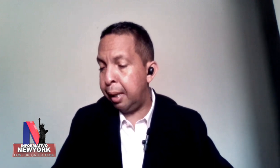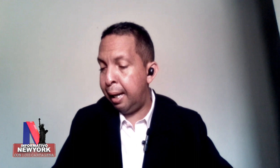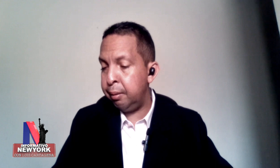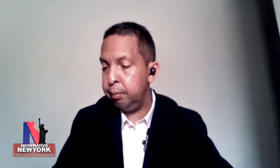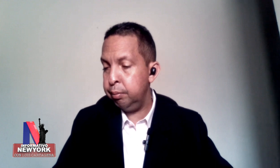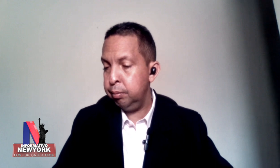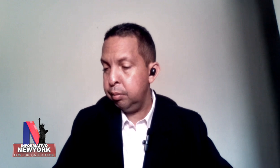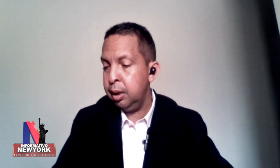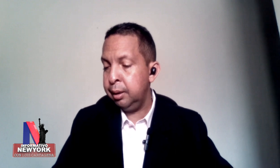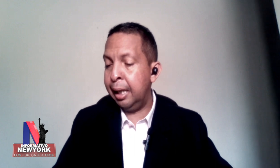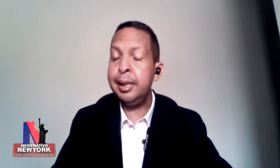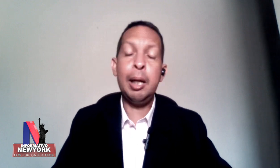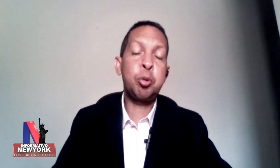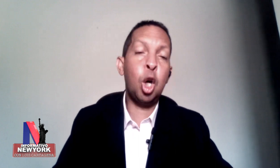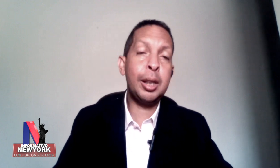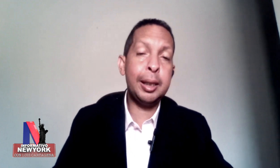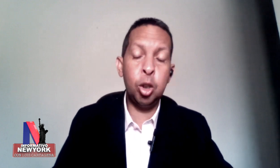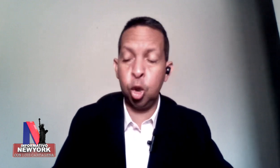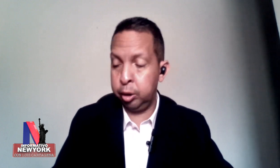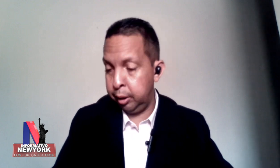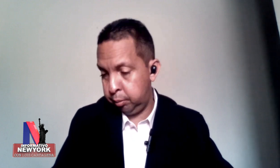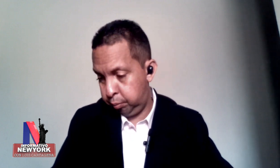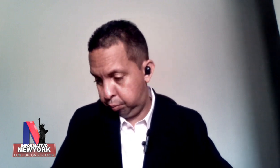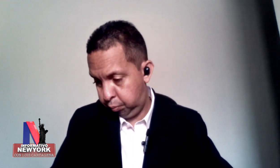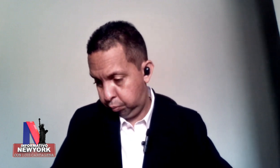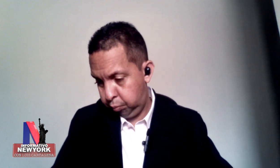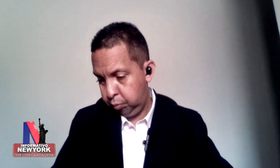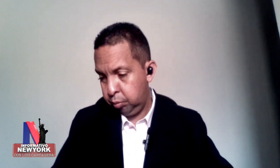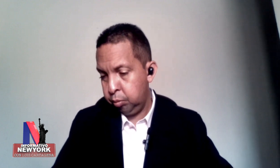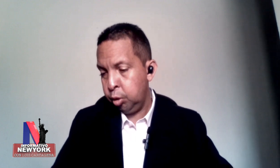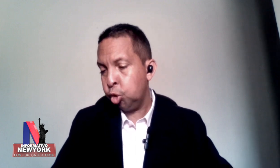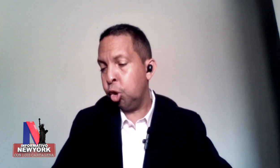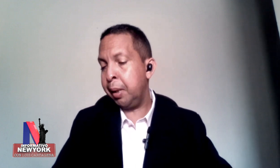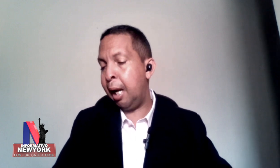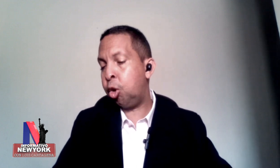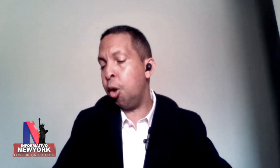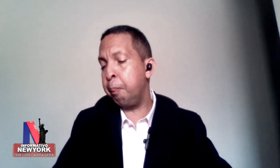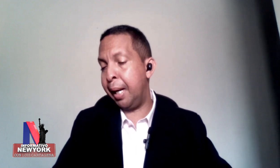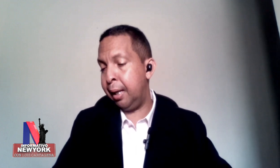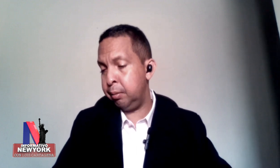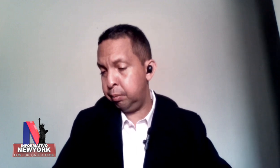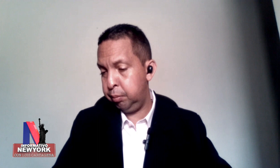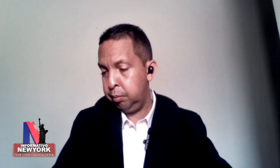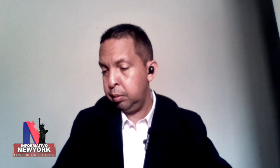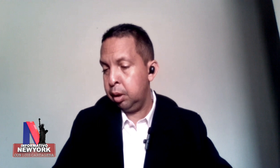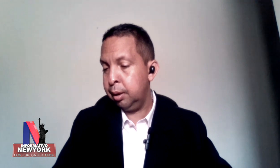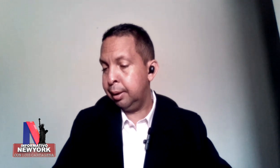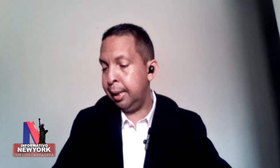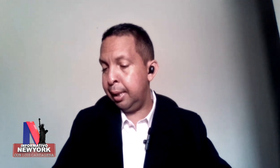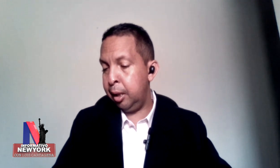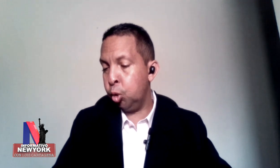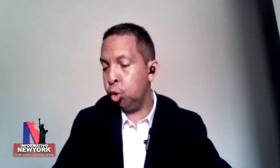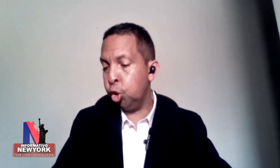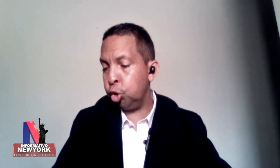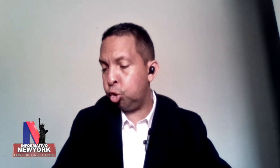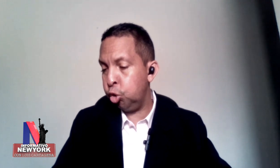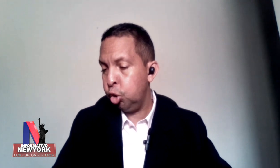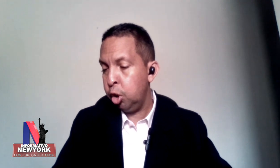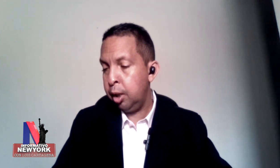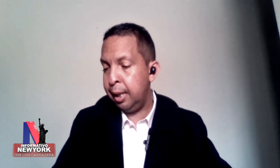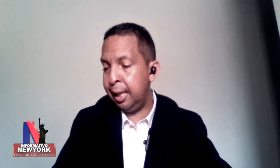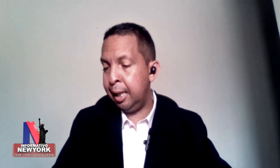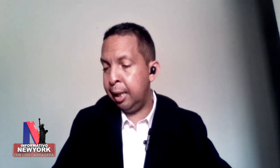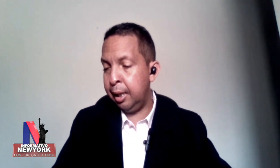en contra del director de Denorte sobre la compra de